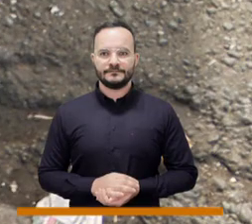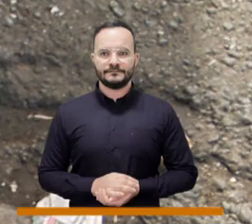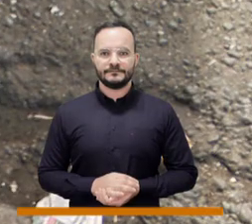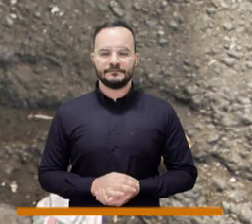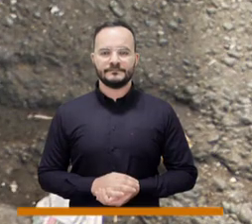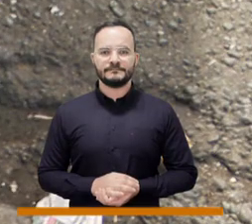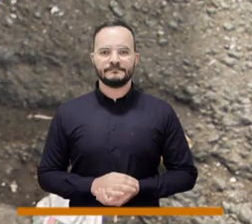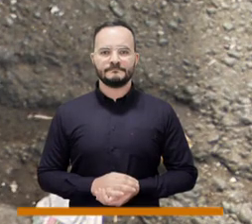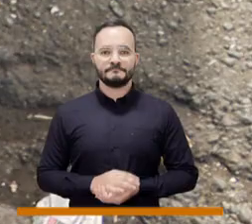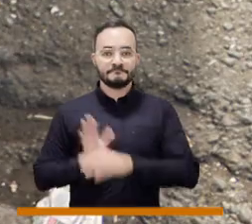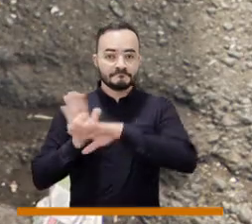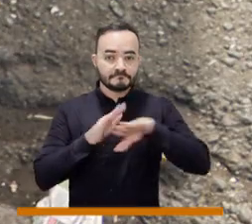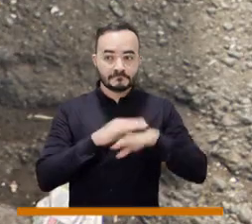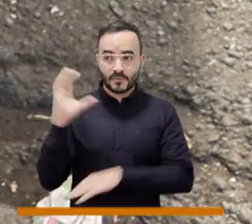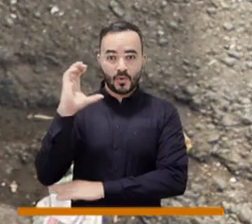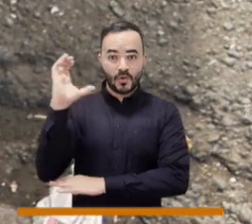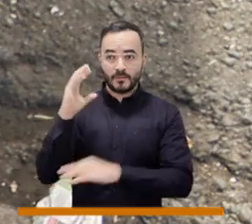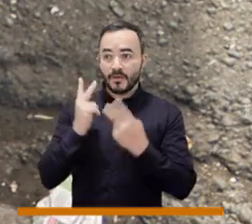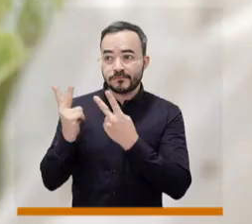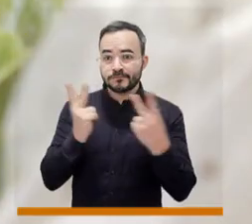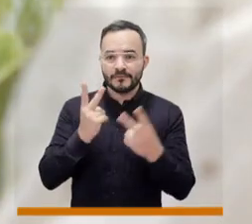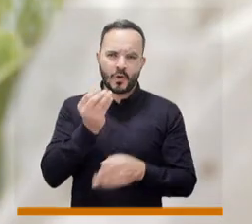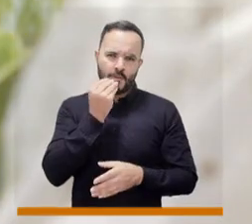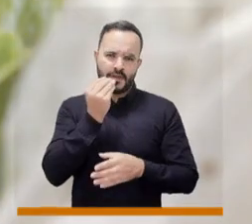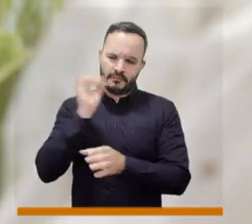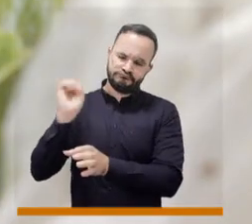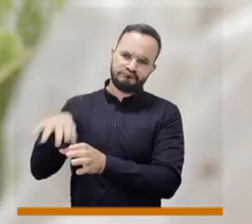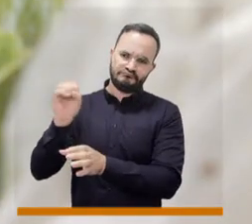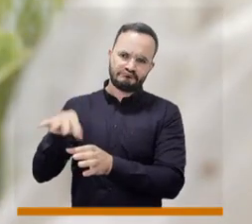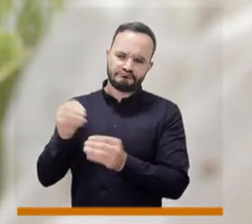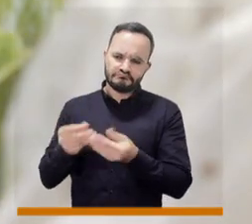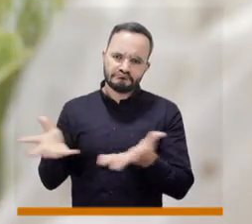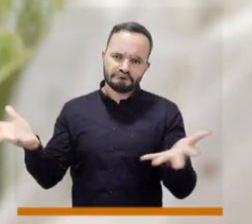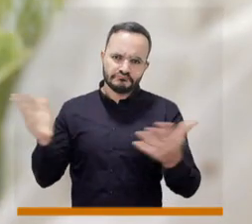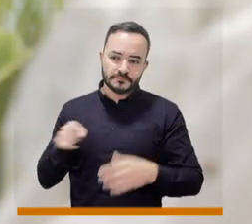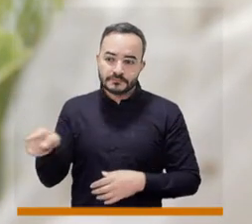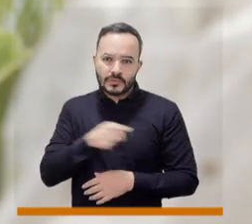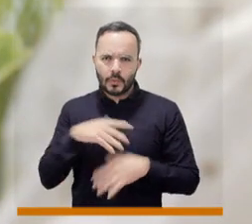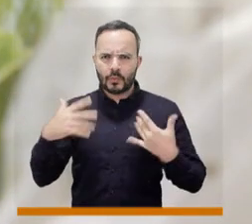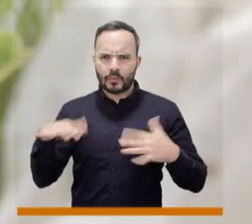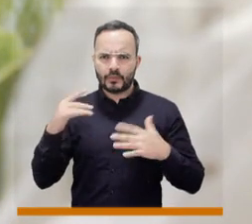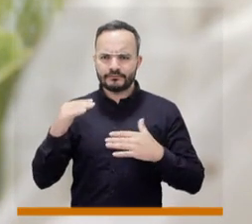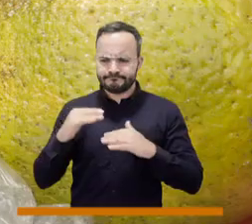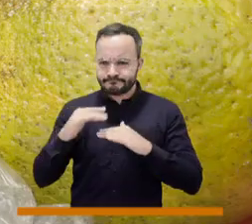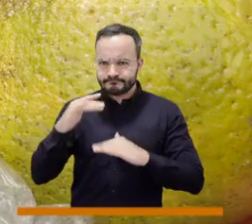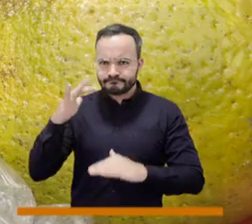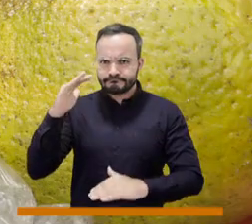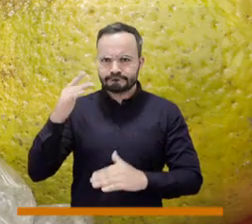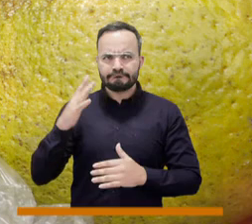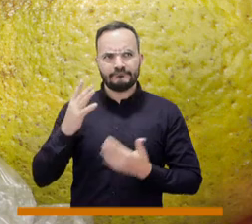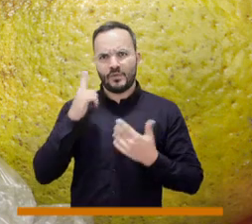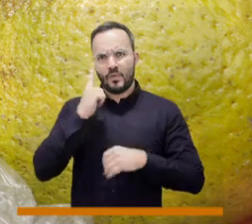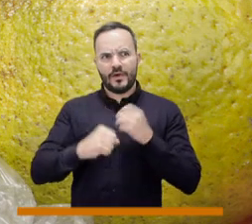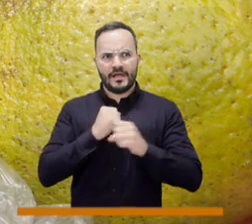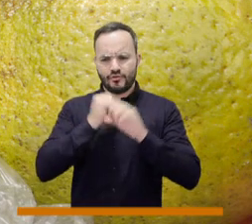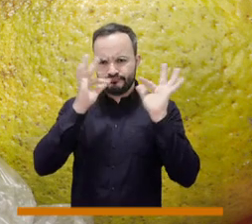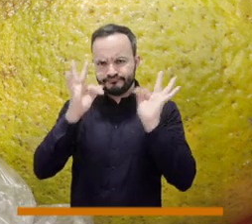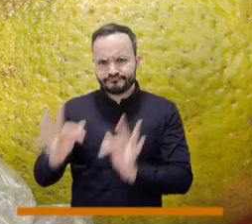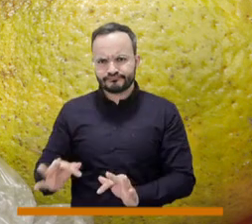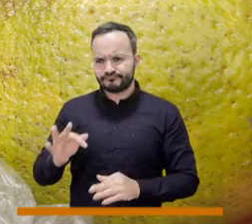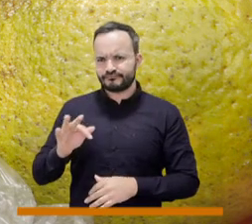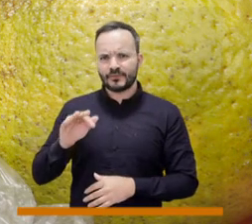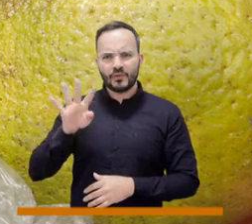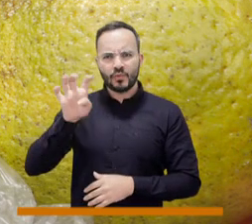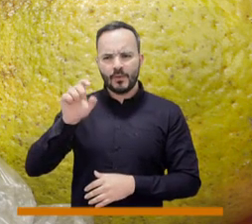Colombia, los alimentos desperdiciados pueden llegar a 9.76 millones de toneladas al año. Esta gran problemática se